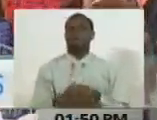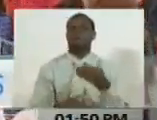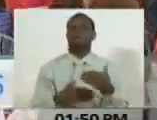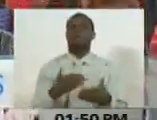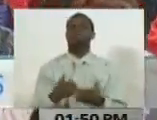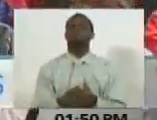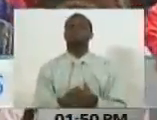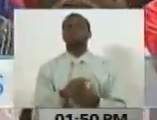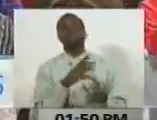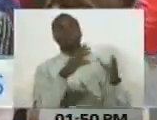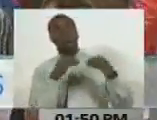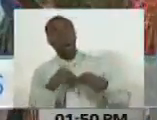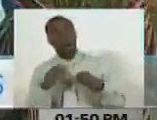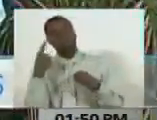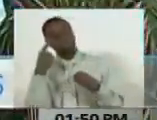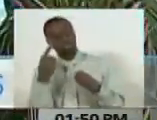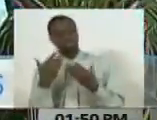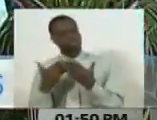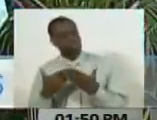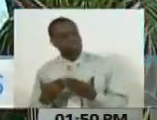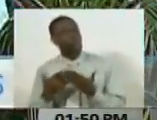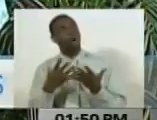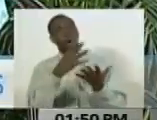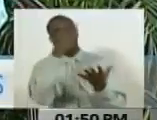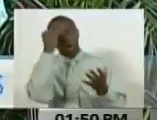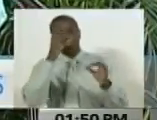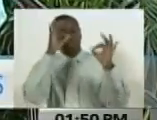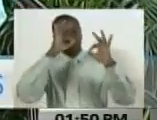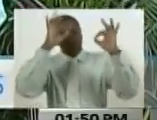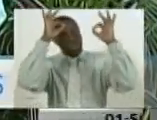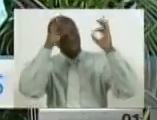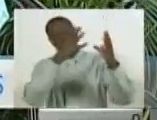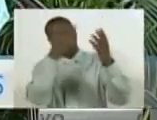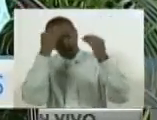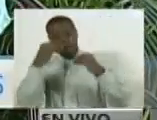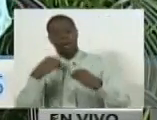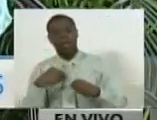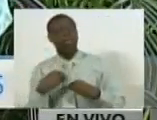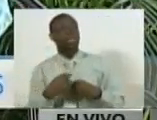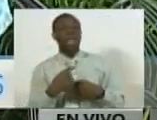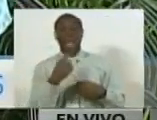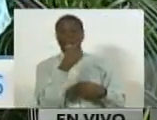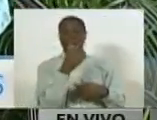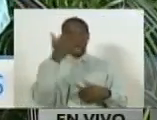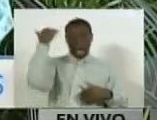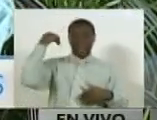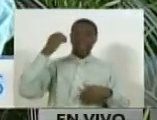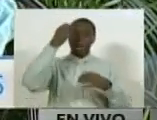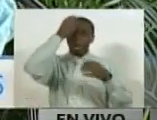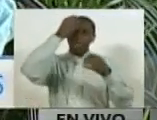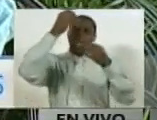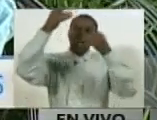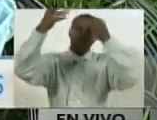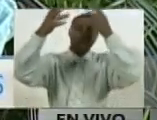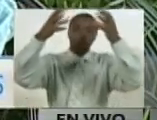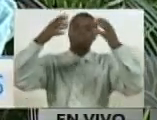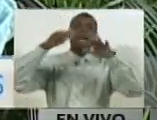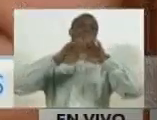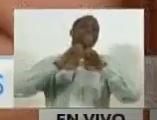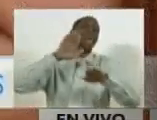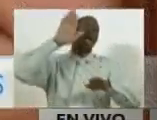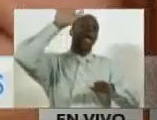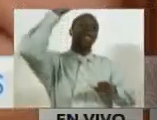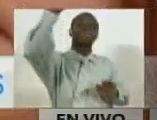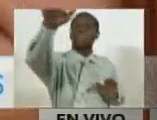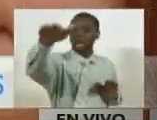estudiar. Son ideas mucho más allá del tiempo histórico que le tocó vivir. Sin lugar a dudas, Simón Rodríguez fue el